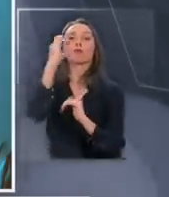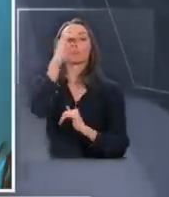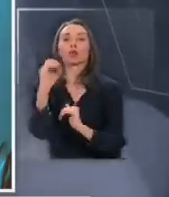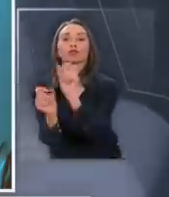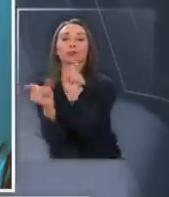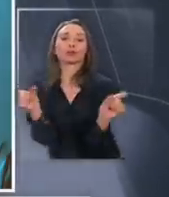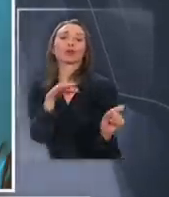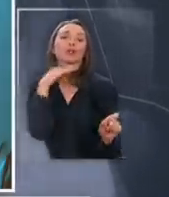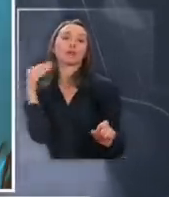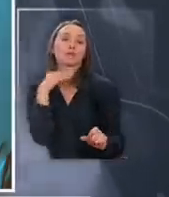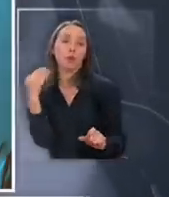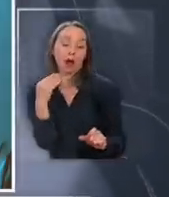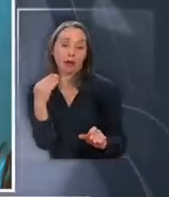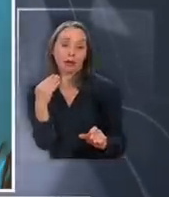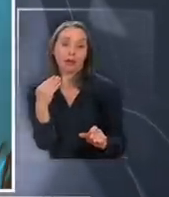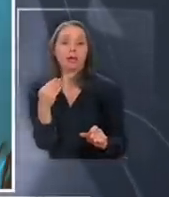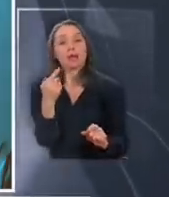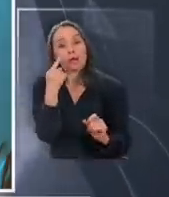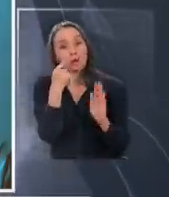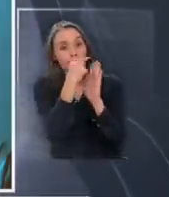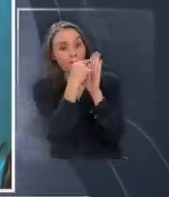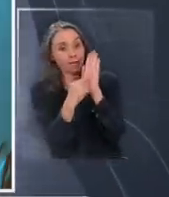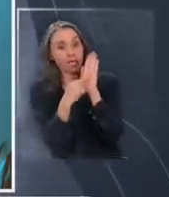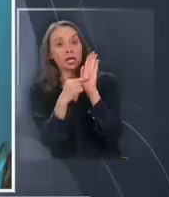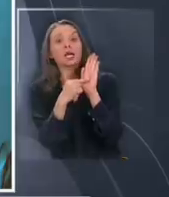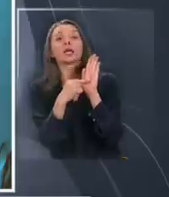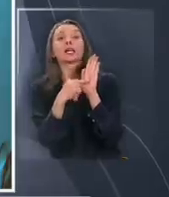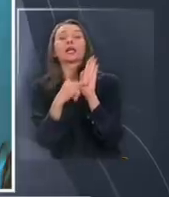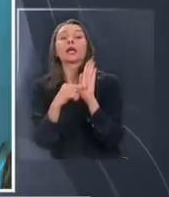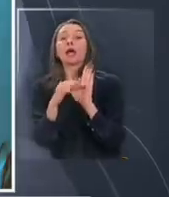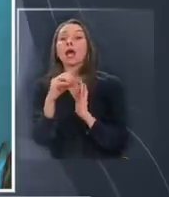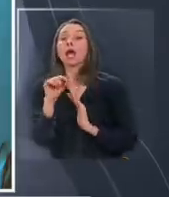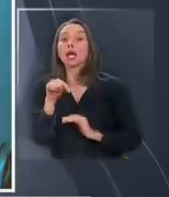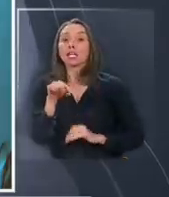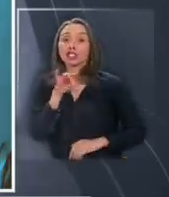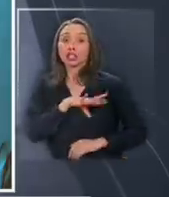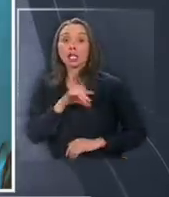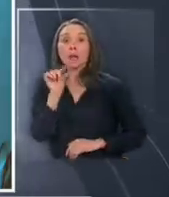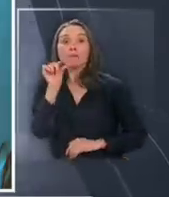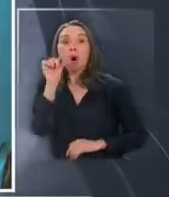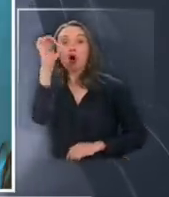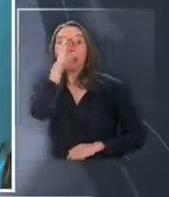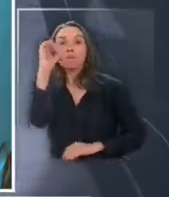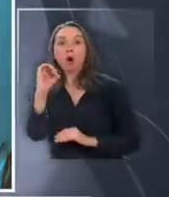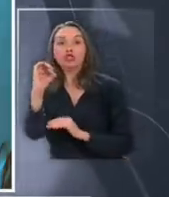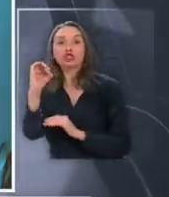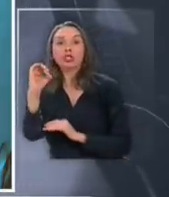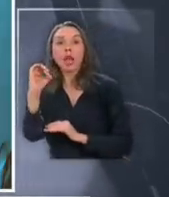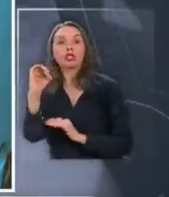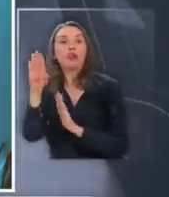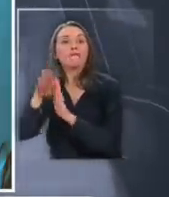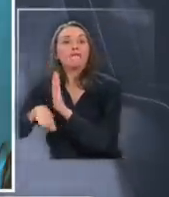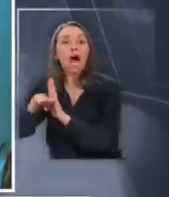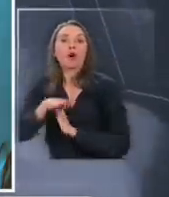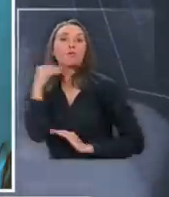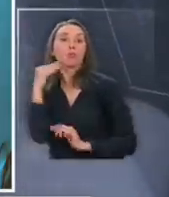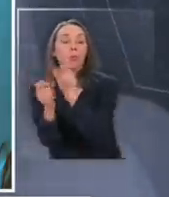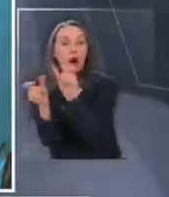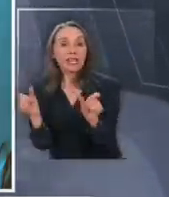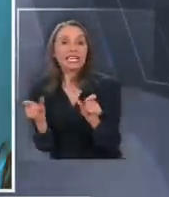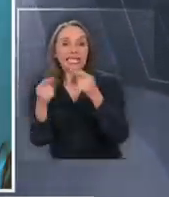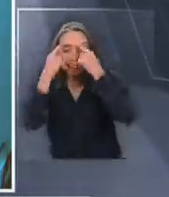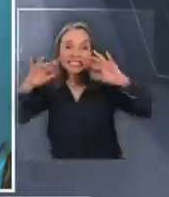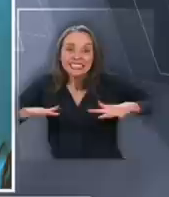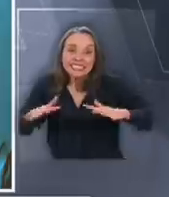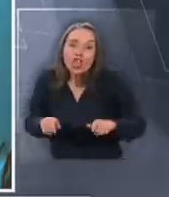letalidad. Destacable los niveles tan bajos de letalidad que tiene Chile. El desafío es redoblar